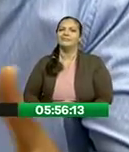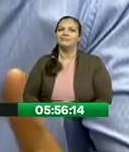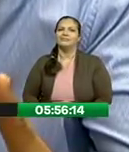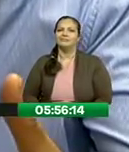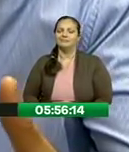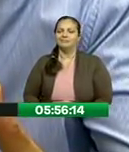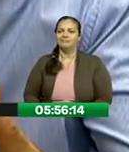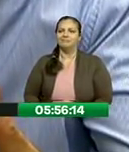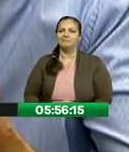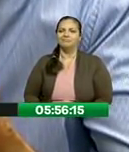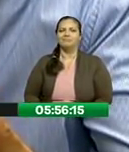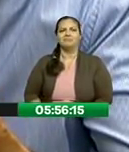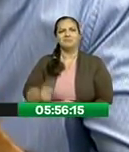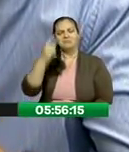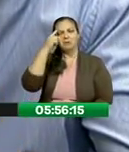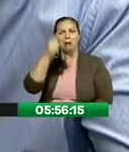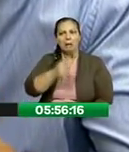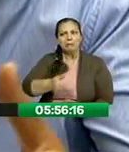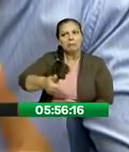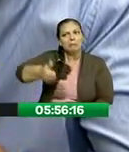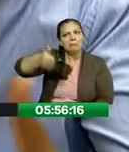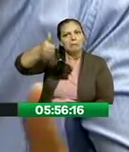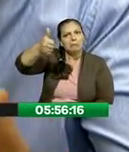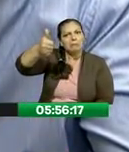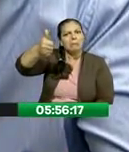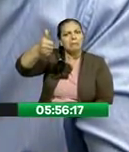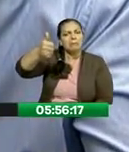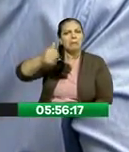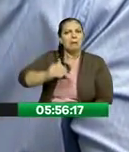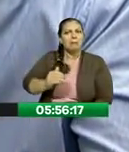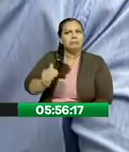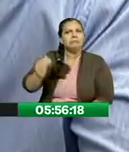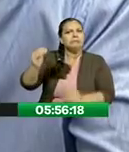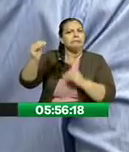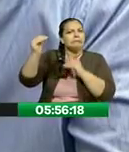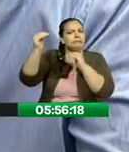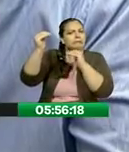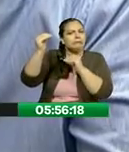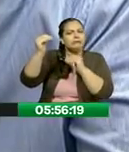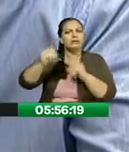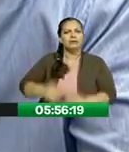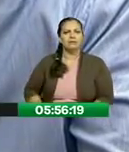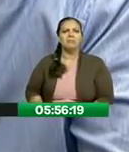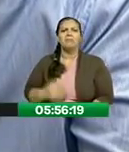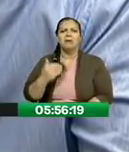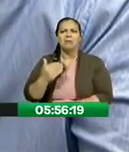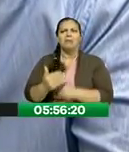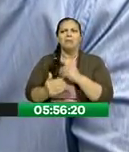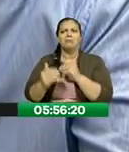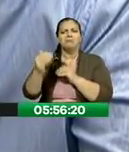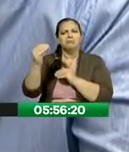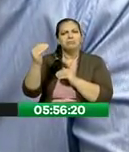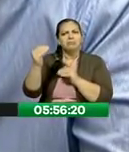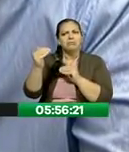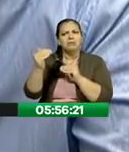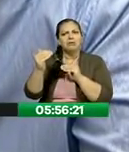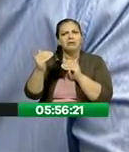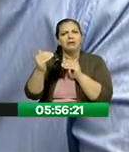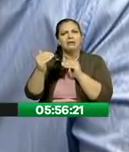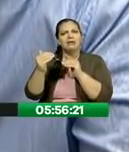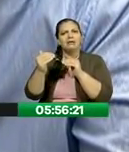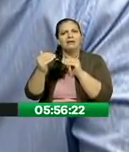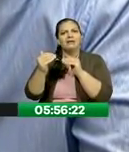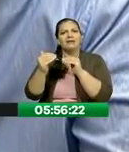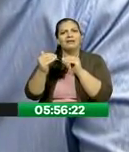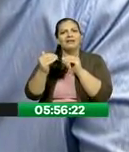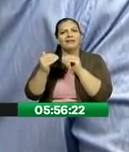una persona con una similitud de posición. Y así han pasado los años.